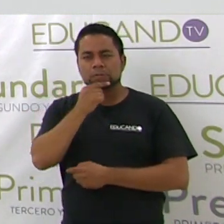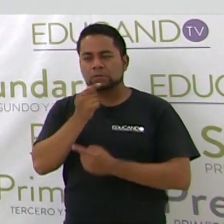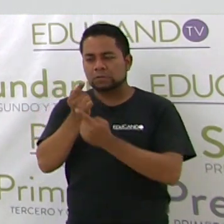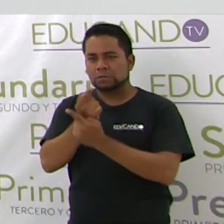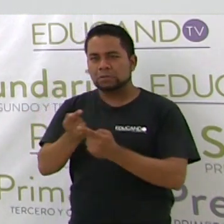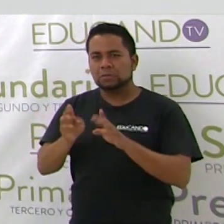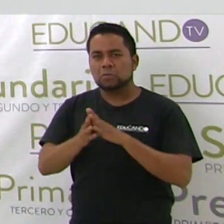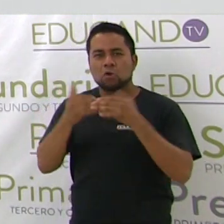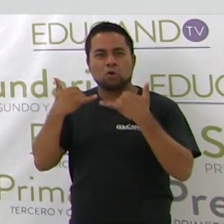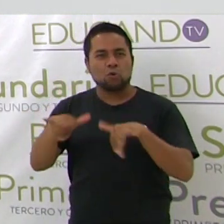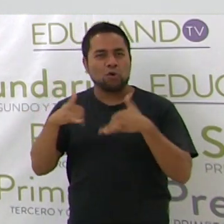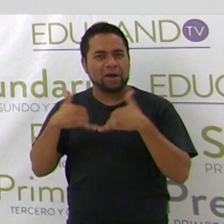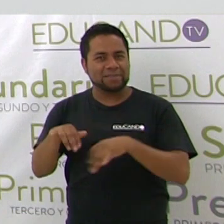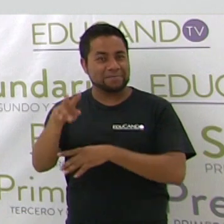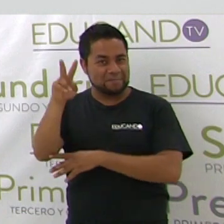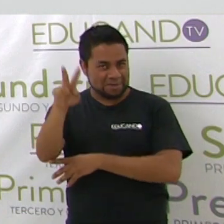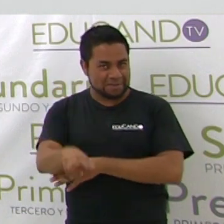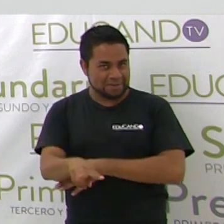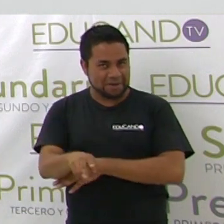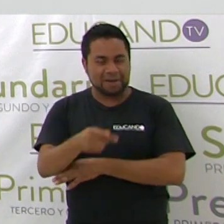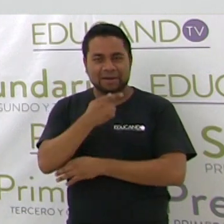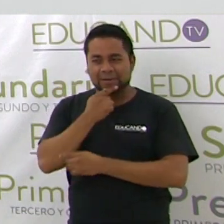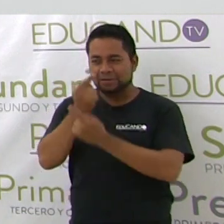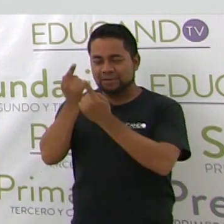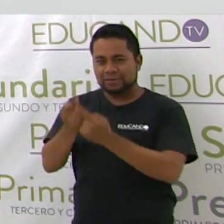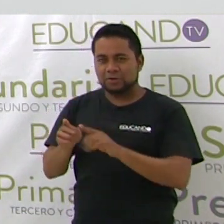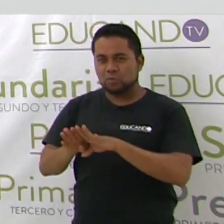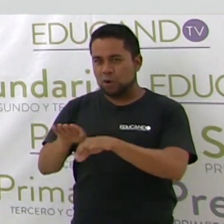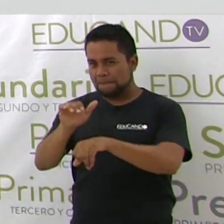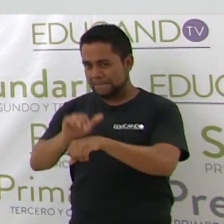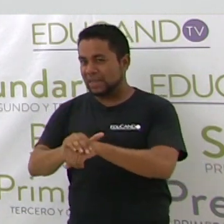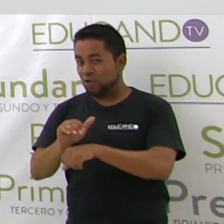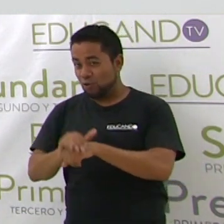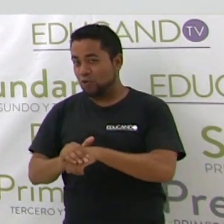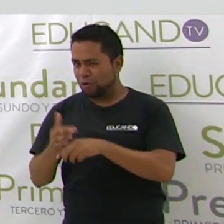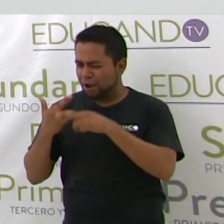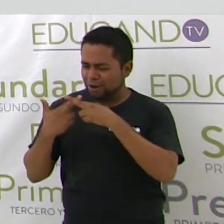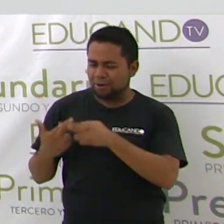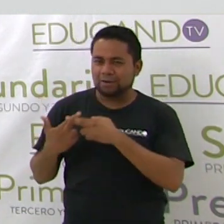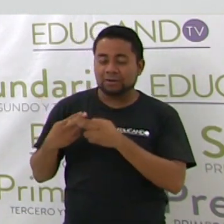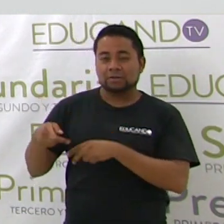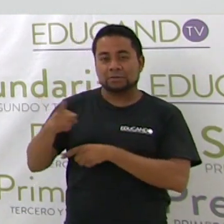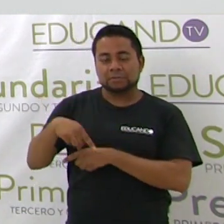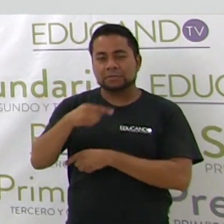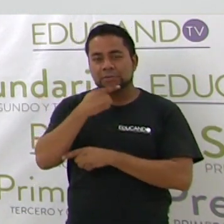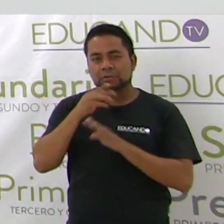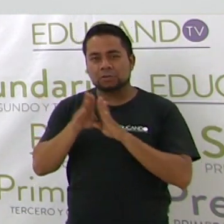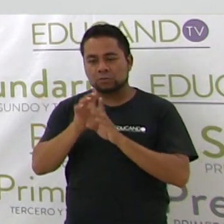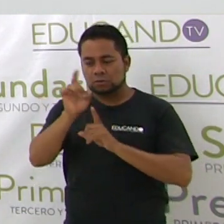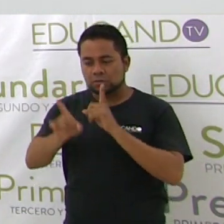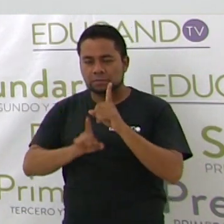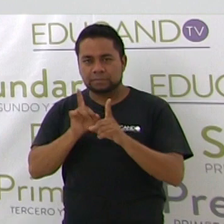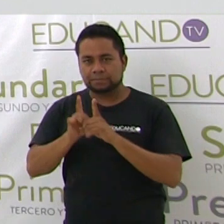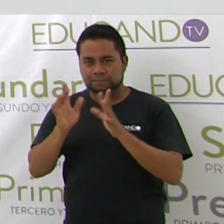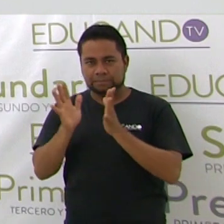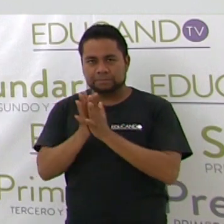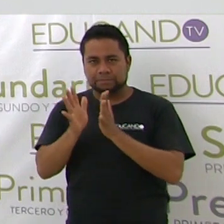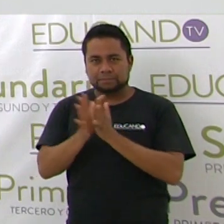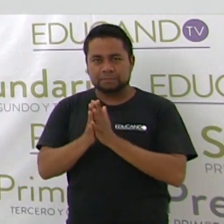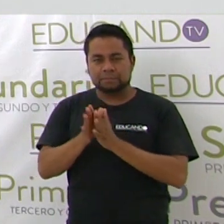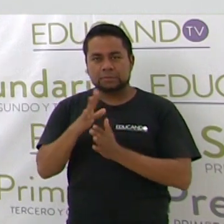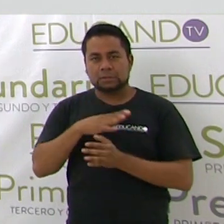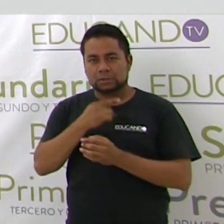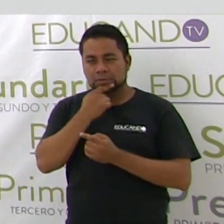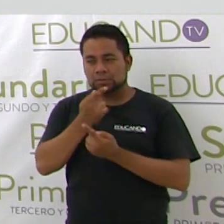en juguetes, ¿verdad? Es experto en amigos, es experto en el deporte que practica, porque hay niños